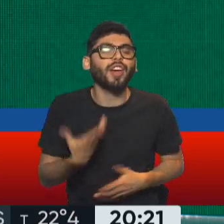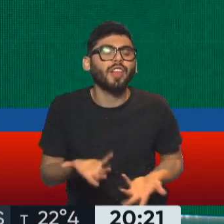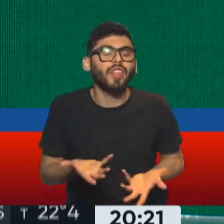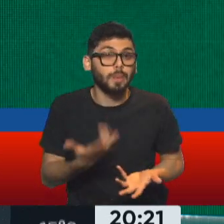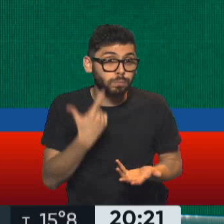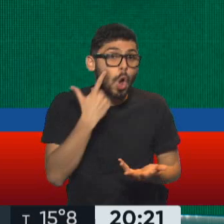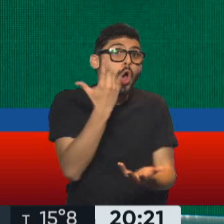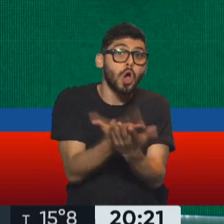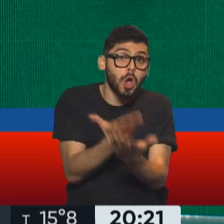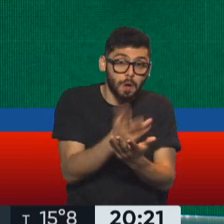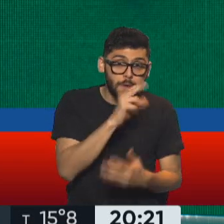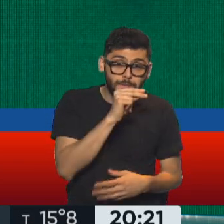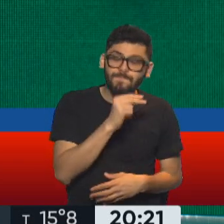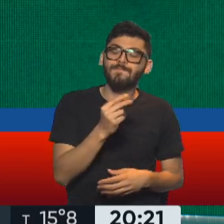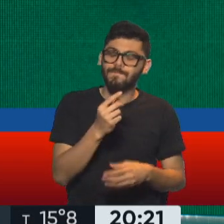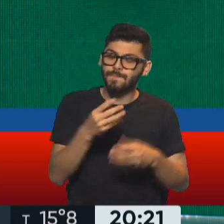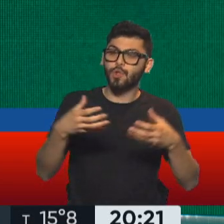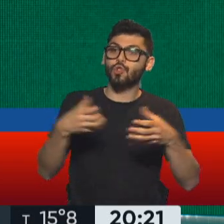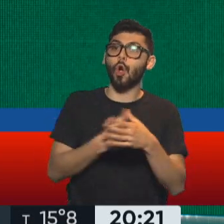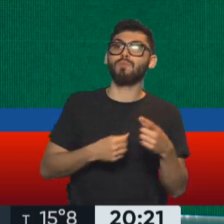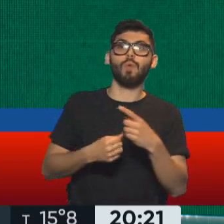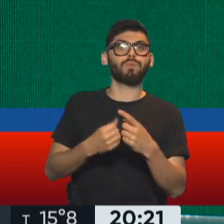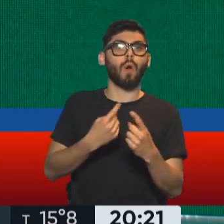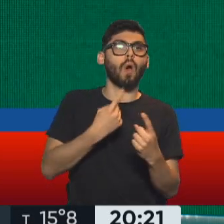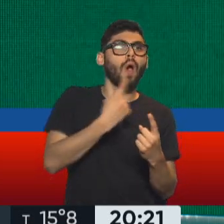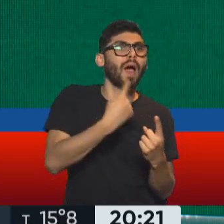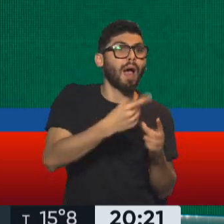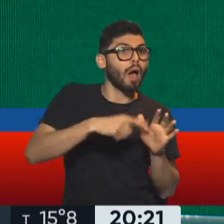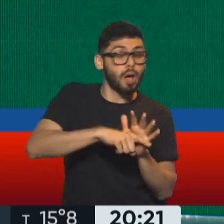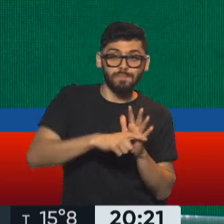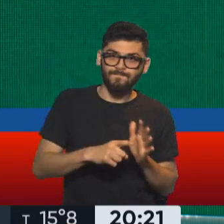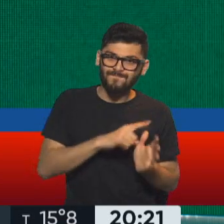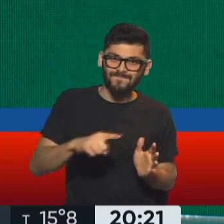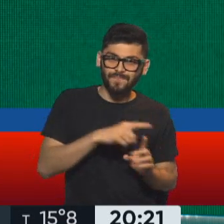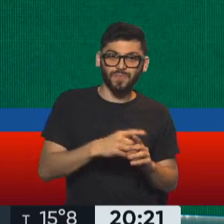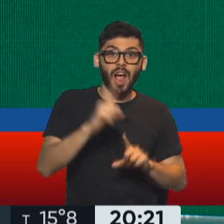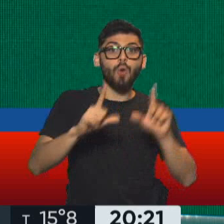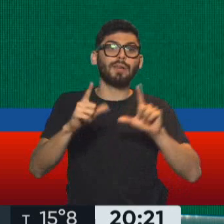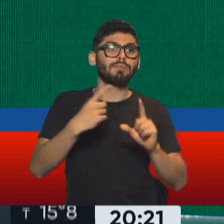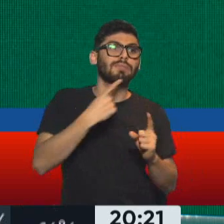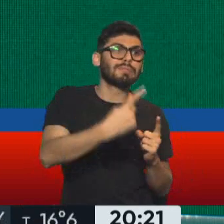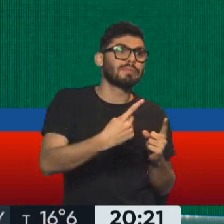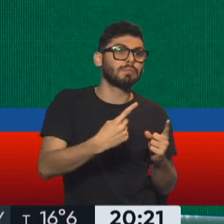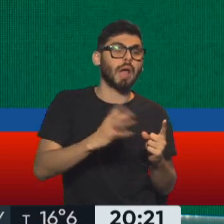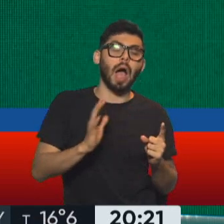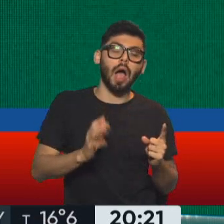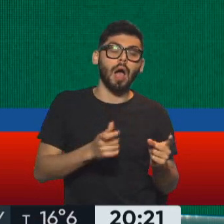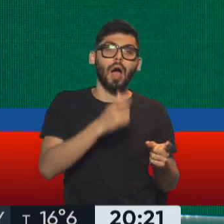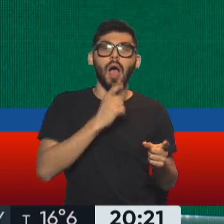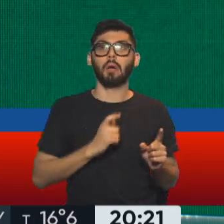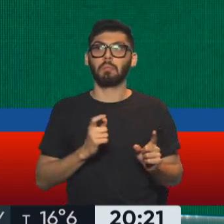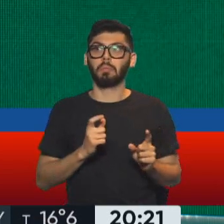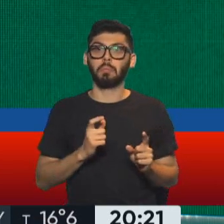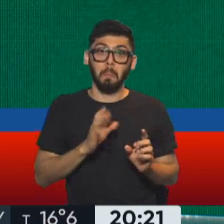ideas, de la oposición que no está acostumbrado a la repregunta, digo, ¿no? Hay medios que van, preguntan, pero no repreguntan. Creo que estamos todos acostumbrados a